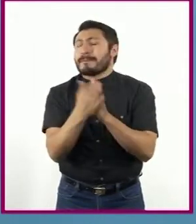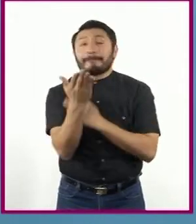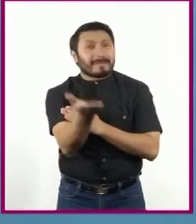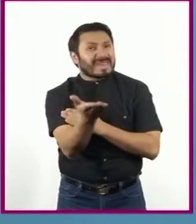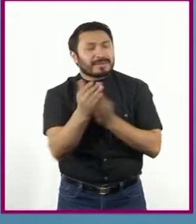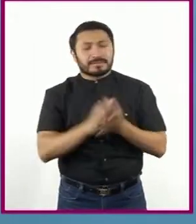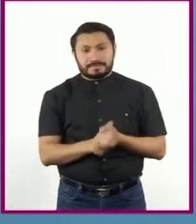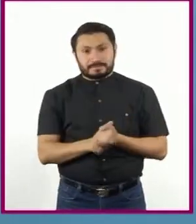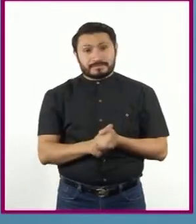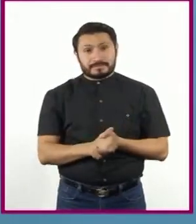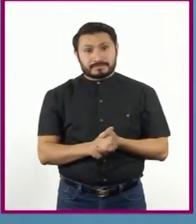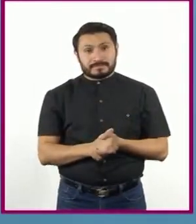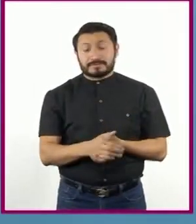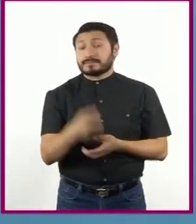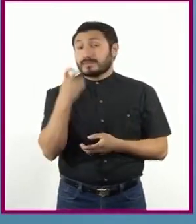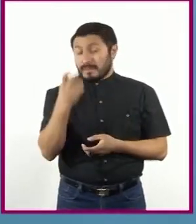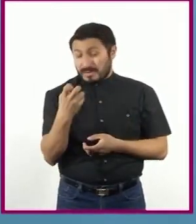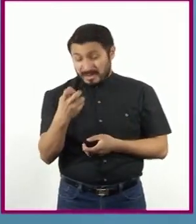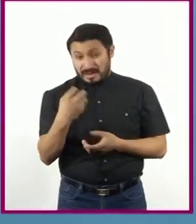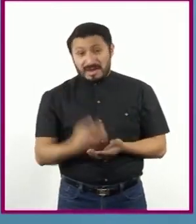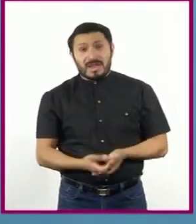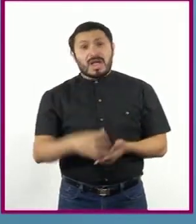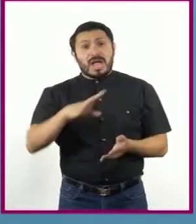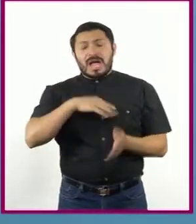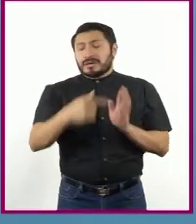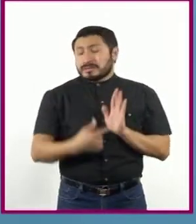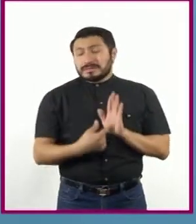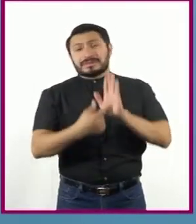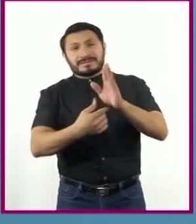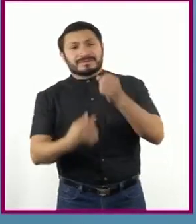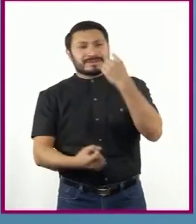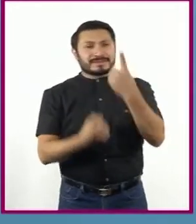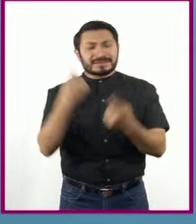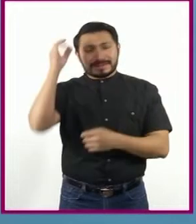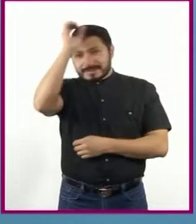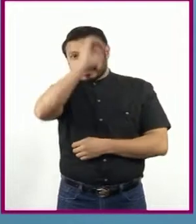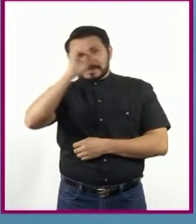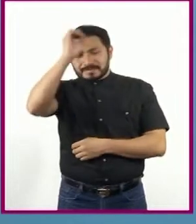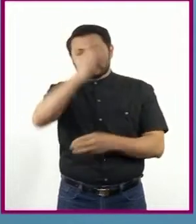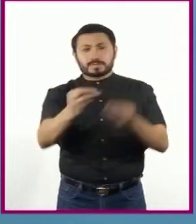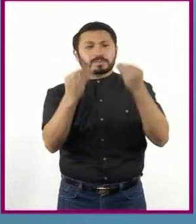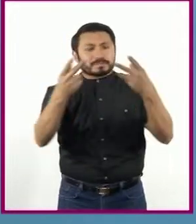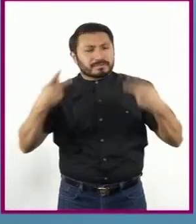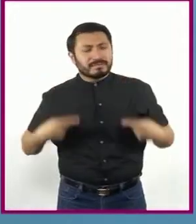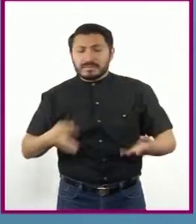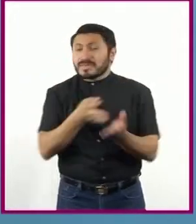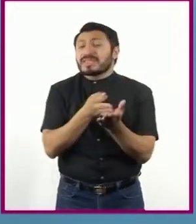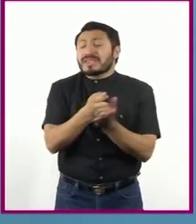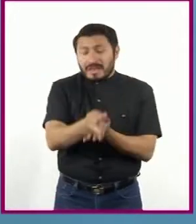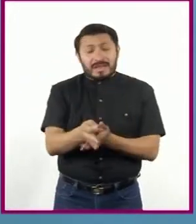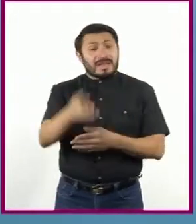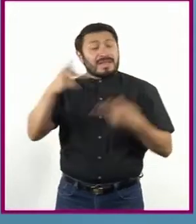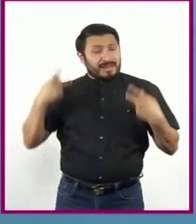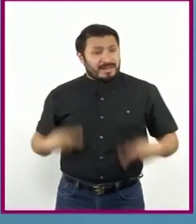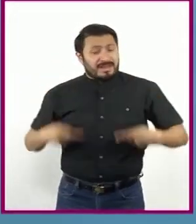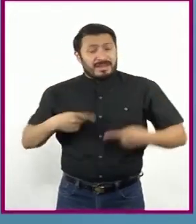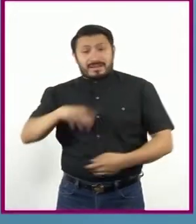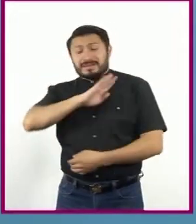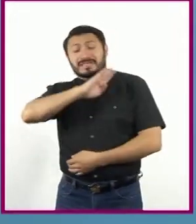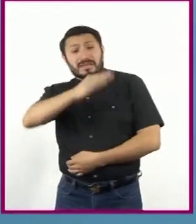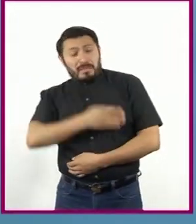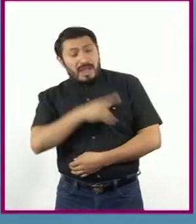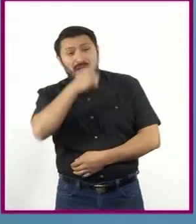El fragmento anterior pone de manifiesto algunas de las opiniones que muchos leales vasallos españoles y